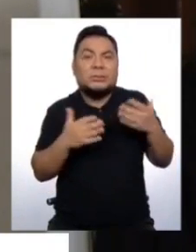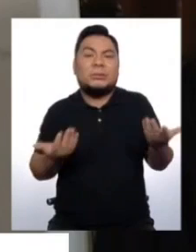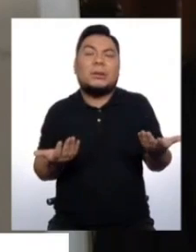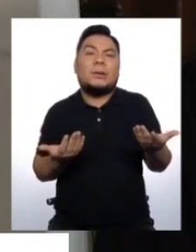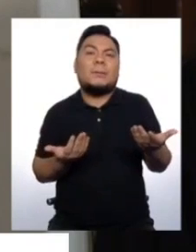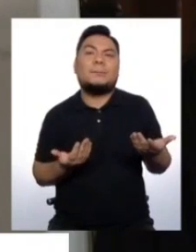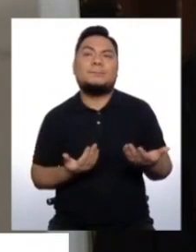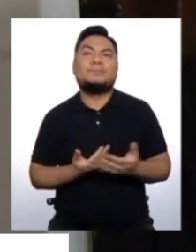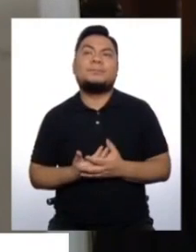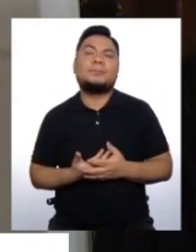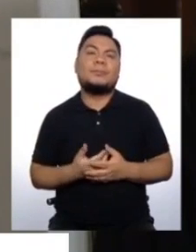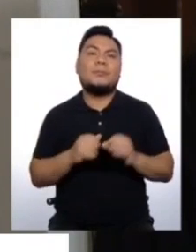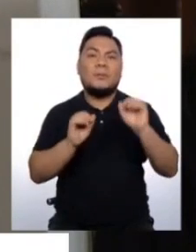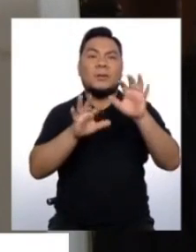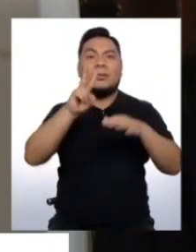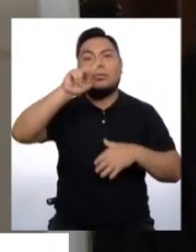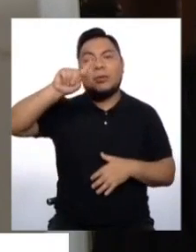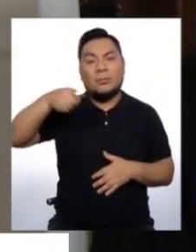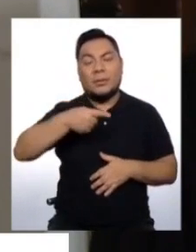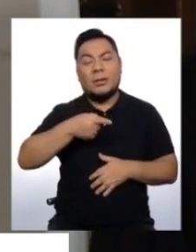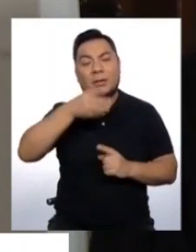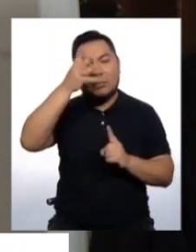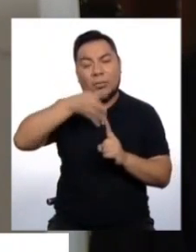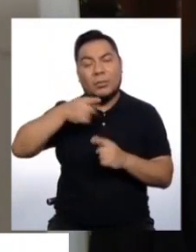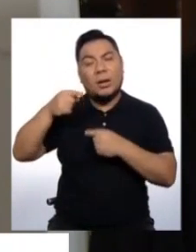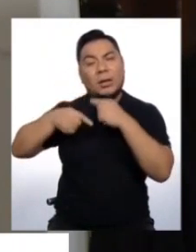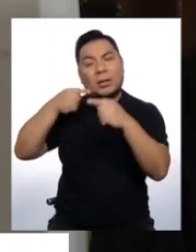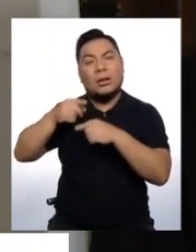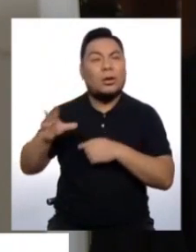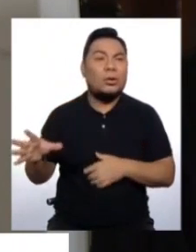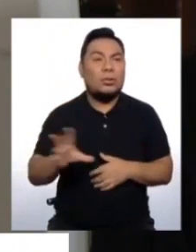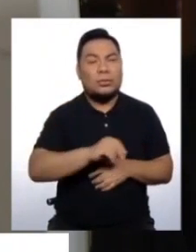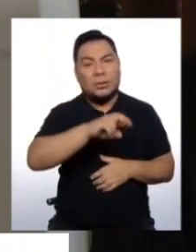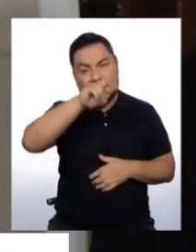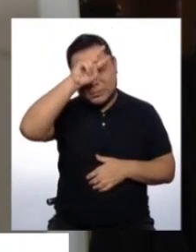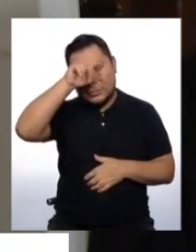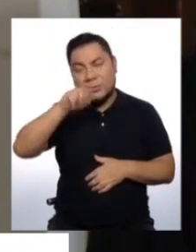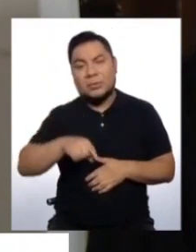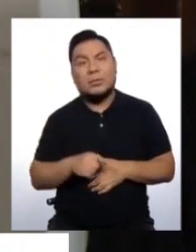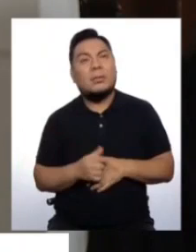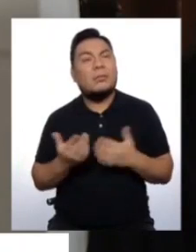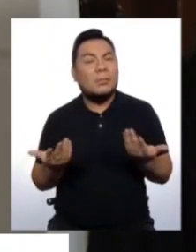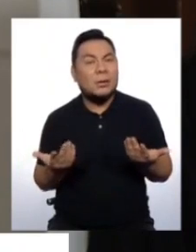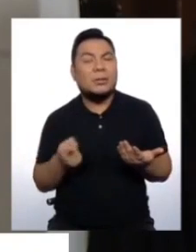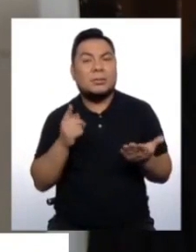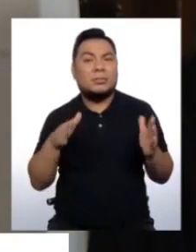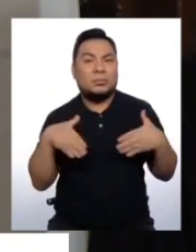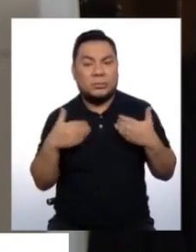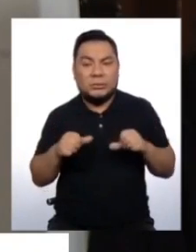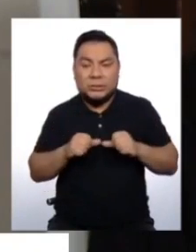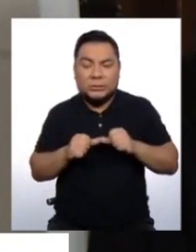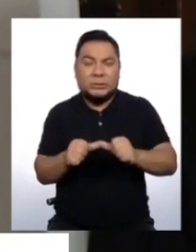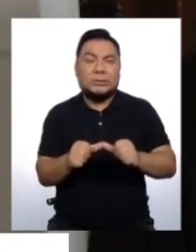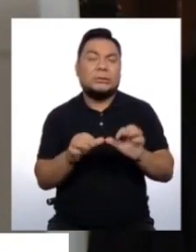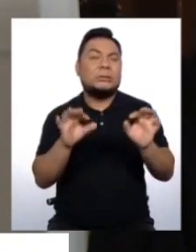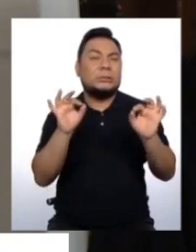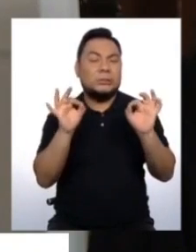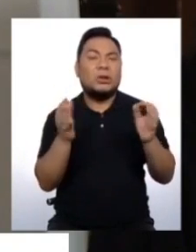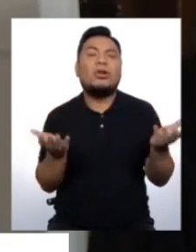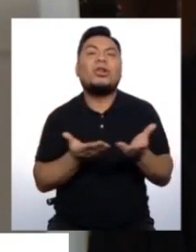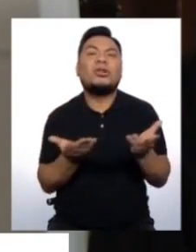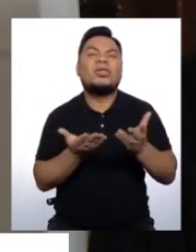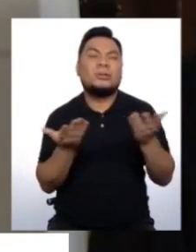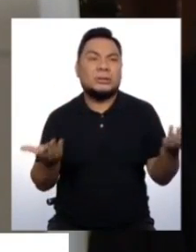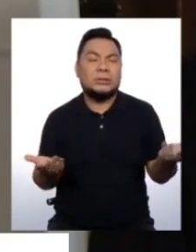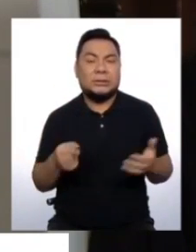hacer, 12.000 pruebas diarias en todo el país, de manera tal que podamos seguir con precisión dónde